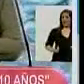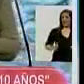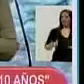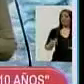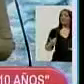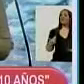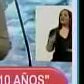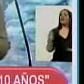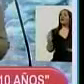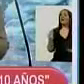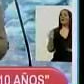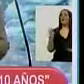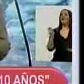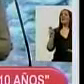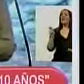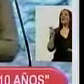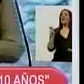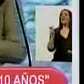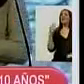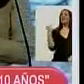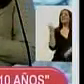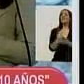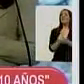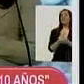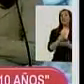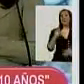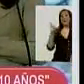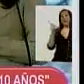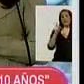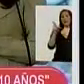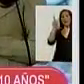No. Y yo era una persona que entraba a su despacho